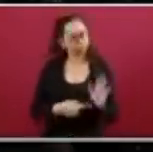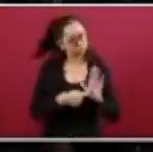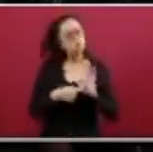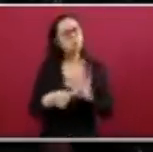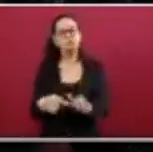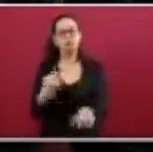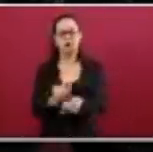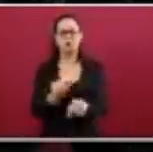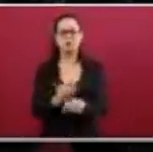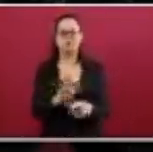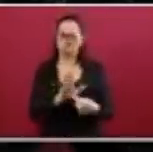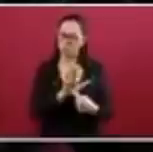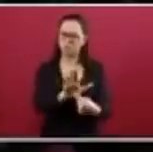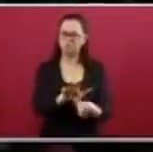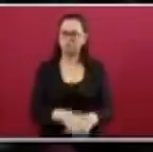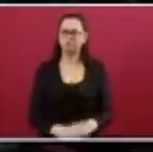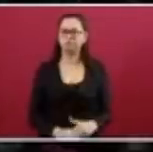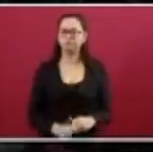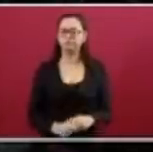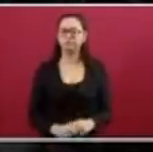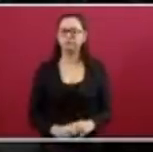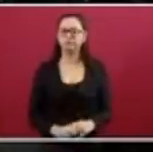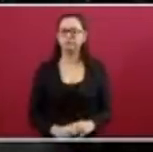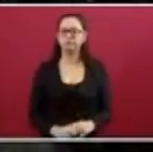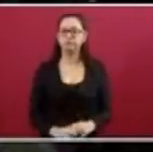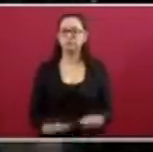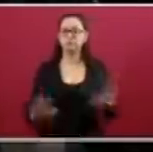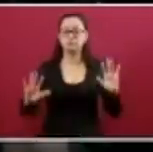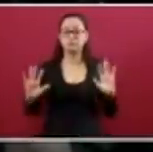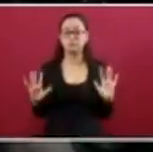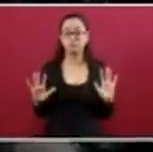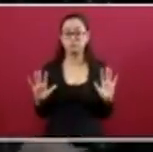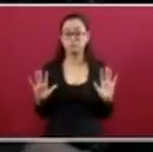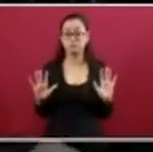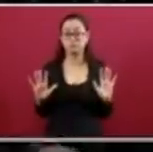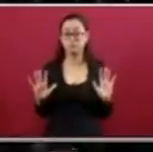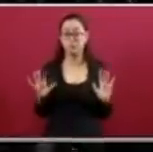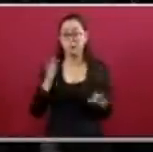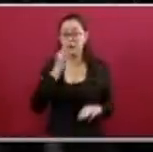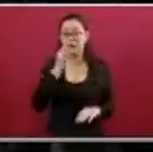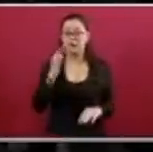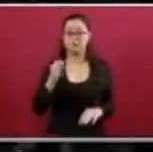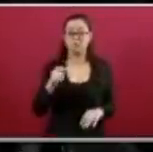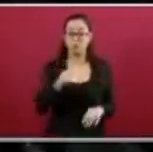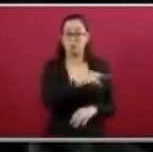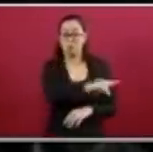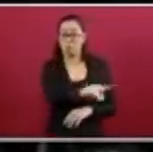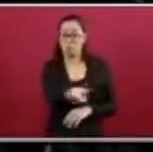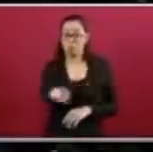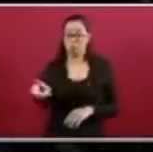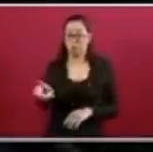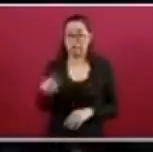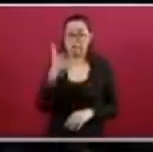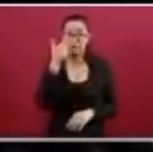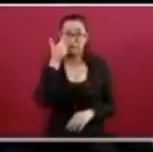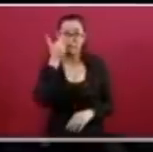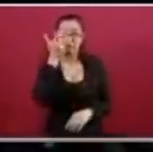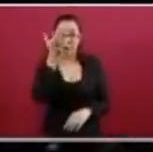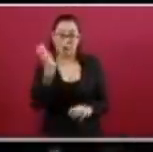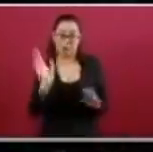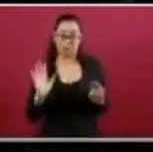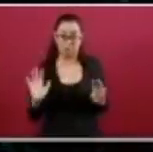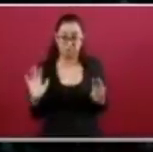Sí, de los siete. Que conste que ustedes lo plantearon, lo pidieron.